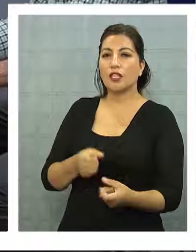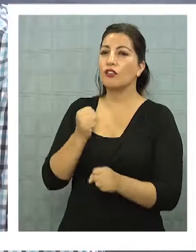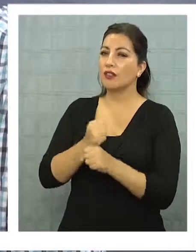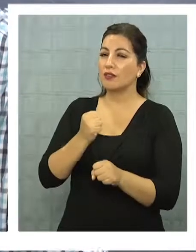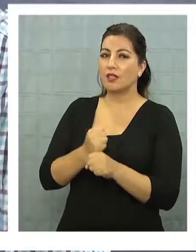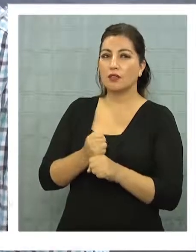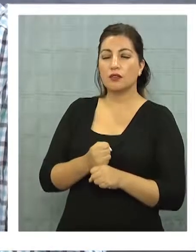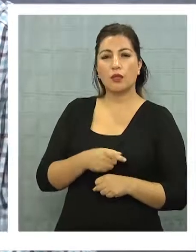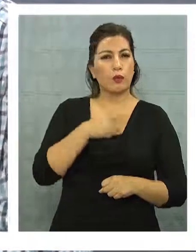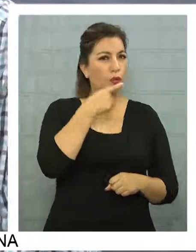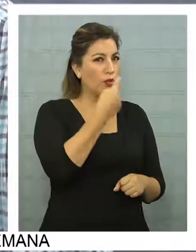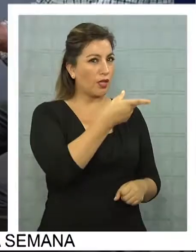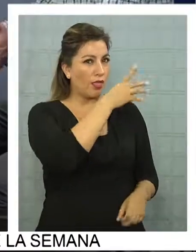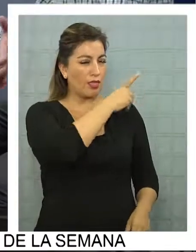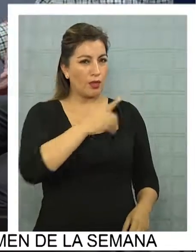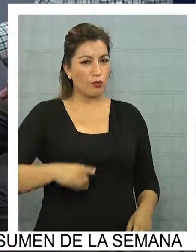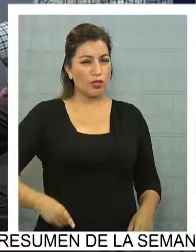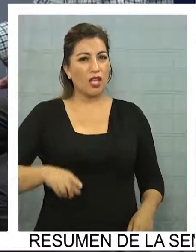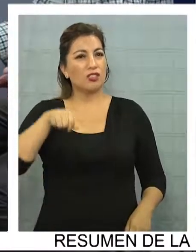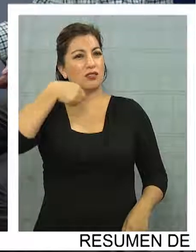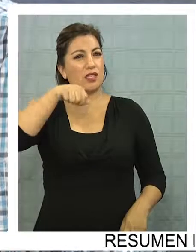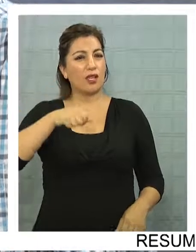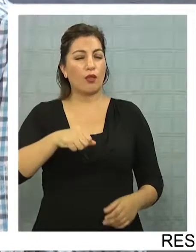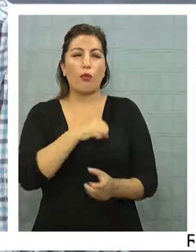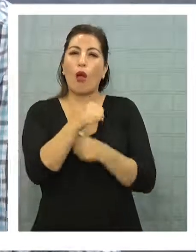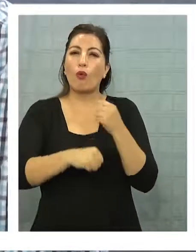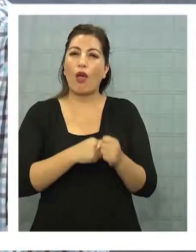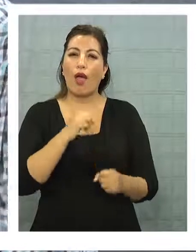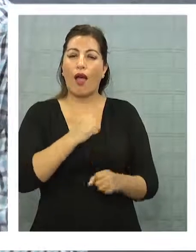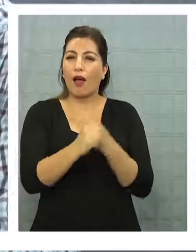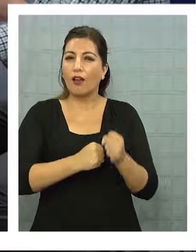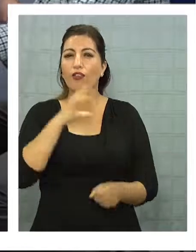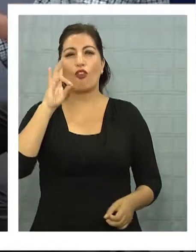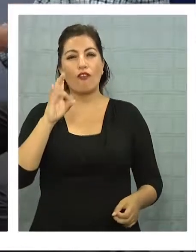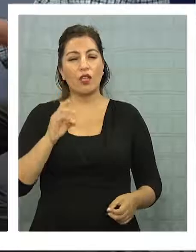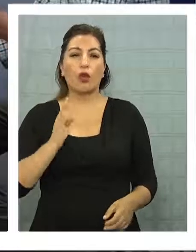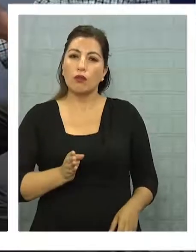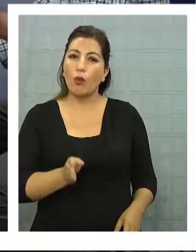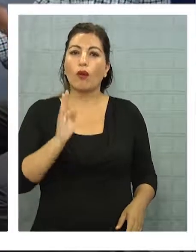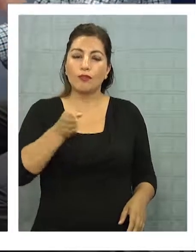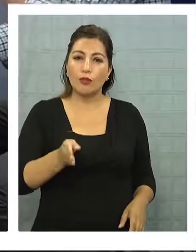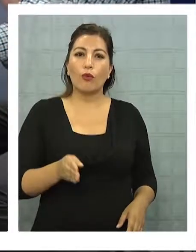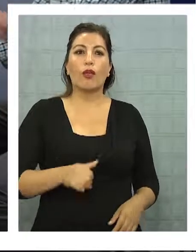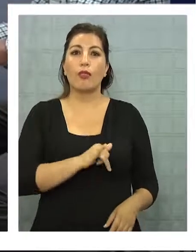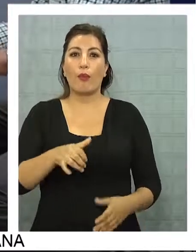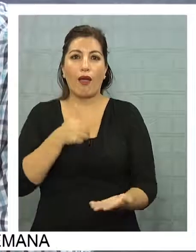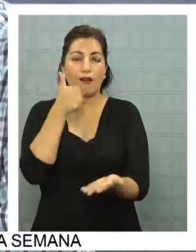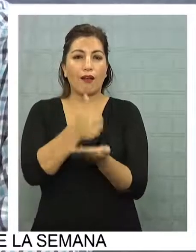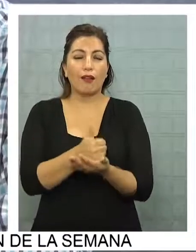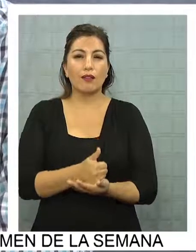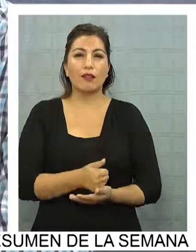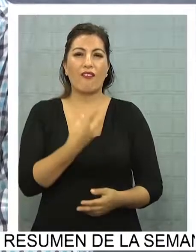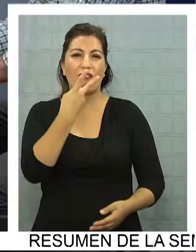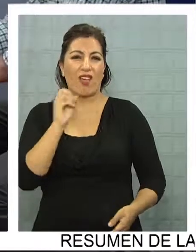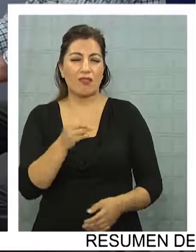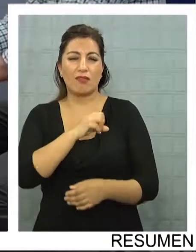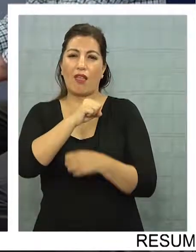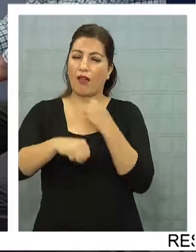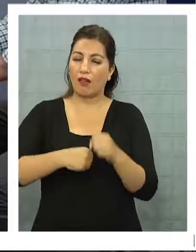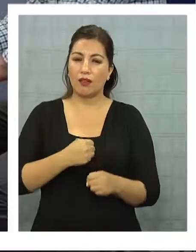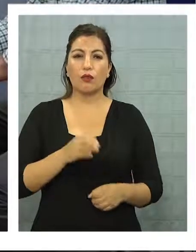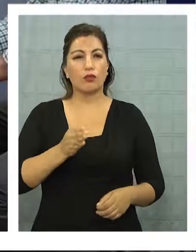o menos. El presidente Frey me pidió que me cambie fuera a la Secretaría de la Presidencia, en los momentos de la crisis del 99, no ocupé ese cargo. Y después